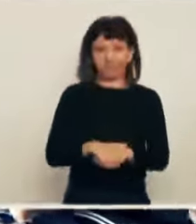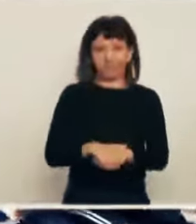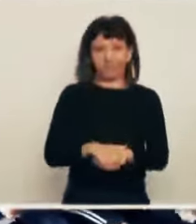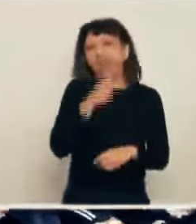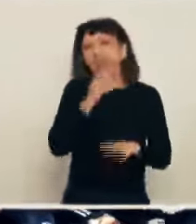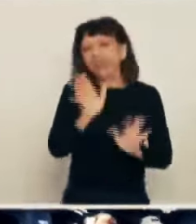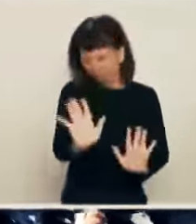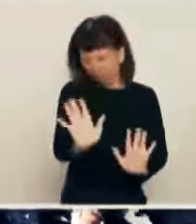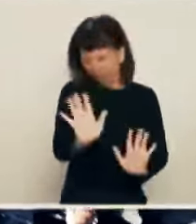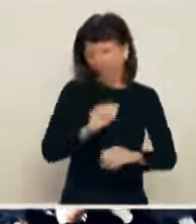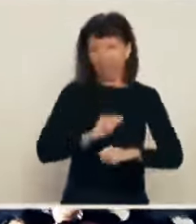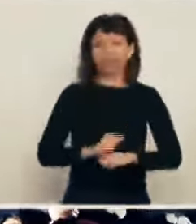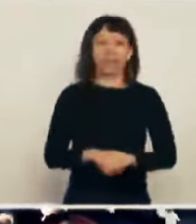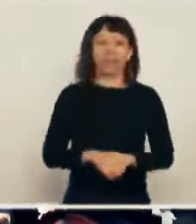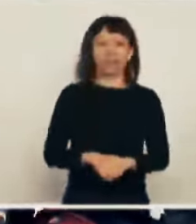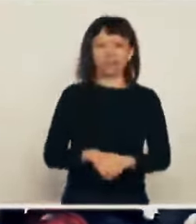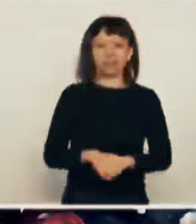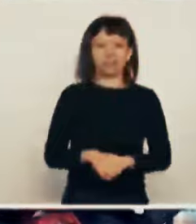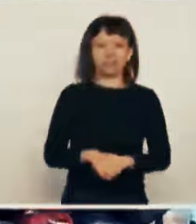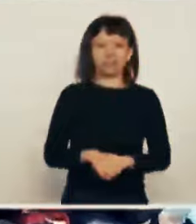De nada.